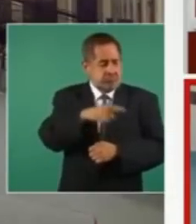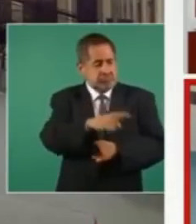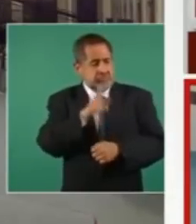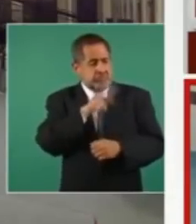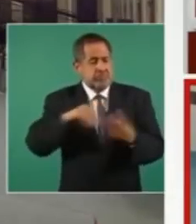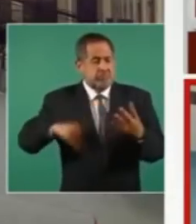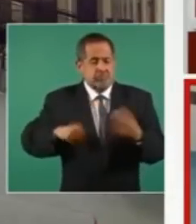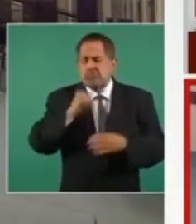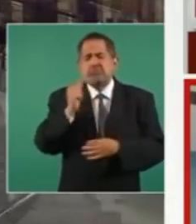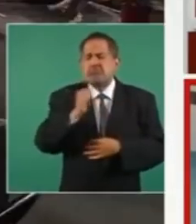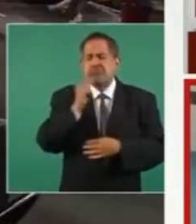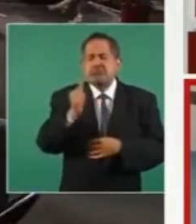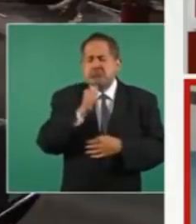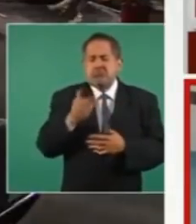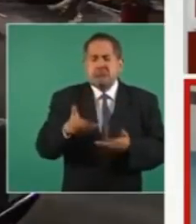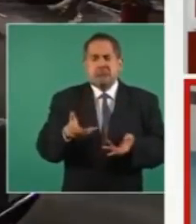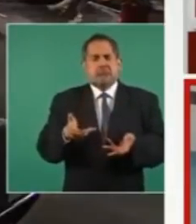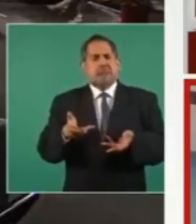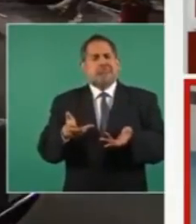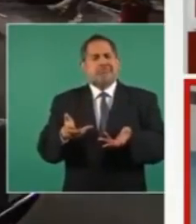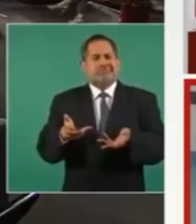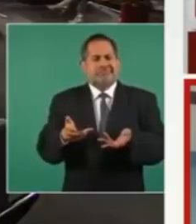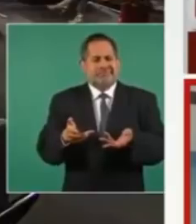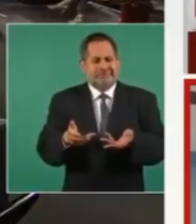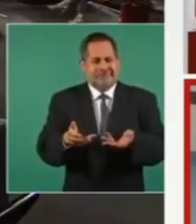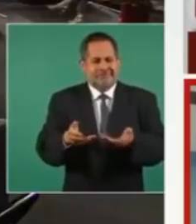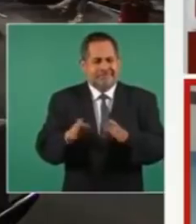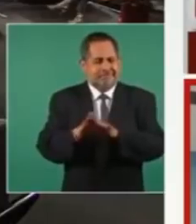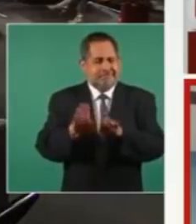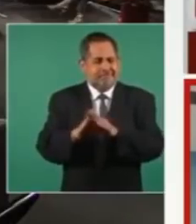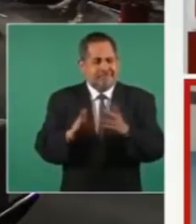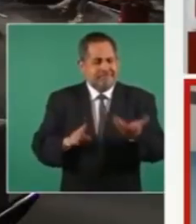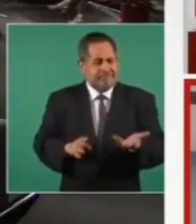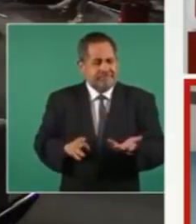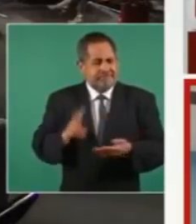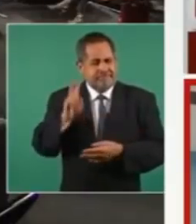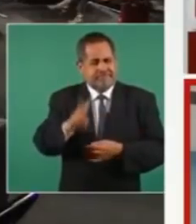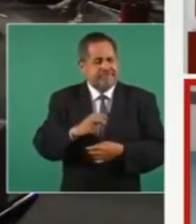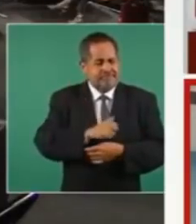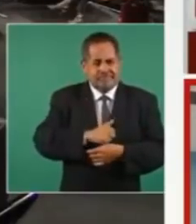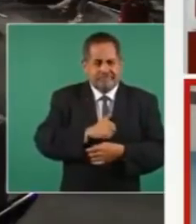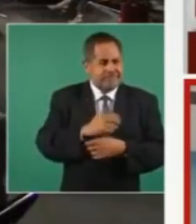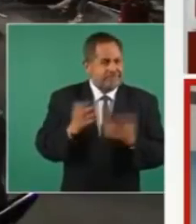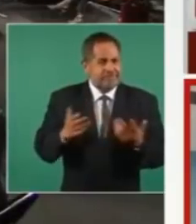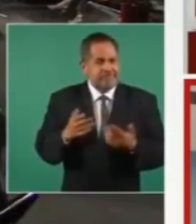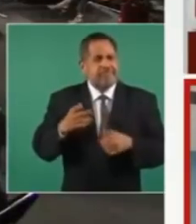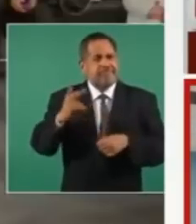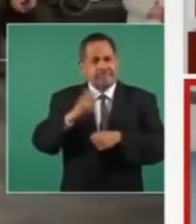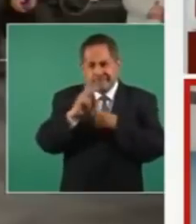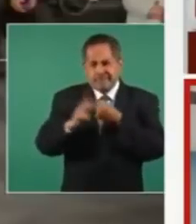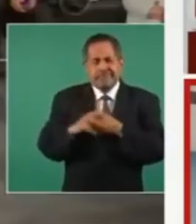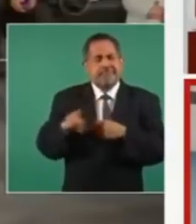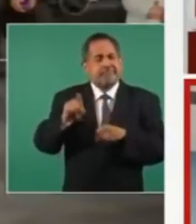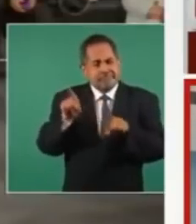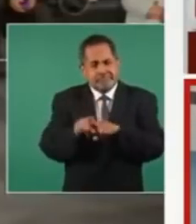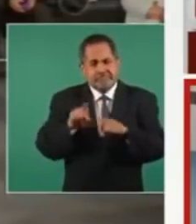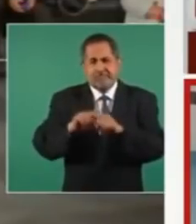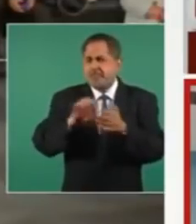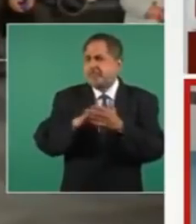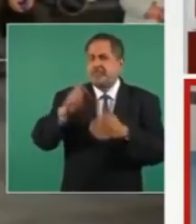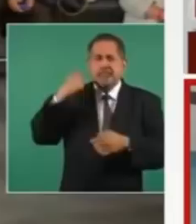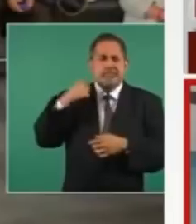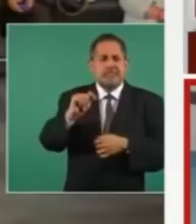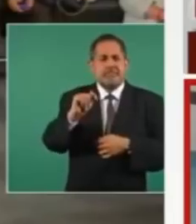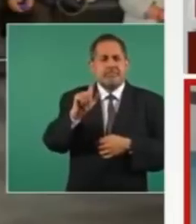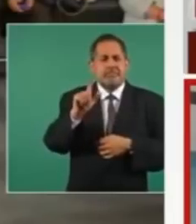policías. Este tipo de cosas, pues no, desafortunadamente en nuestro país han ocurrido, por ejemplo, en Tulum hace unos